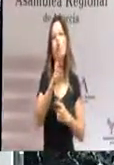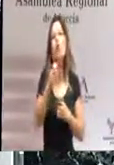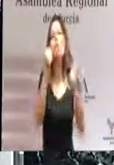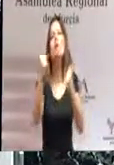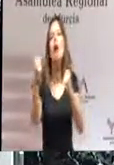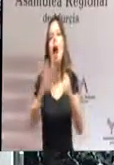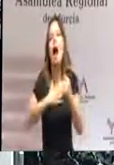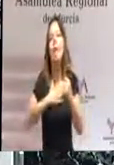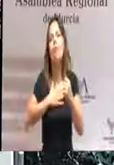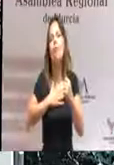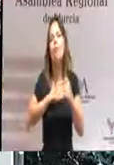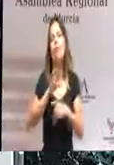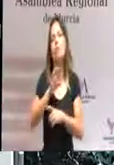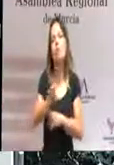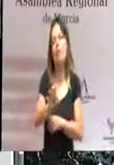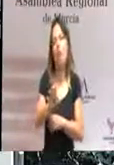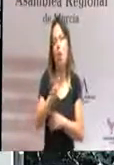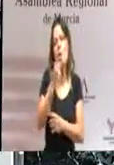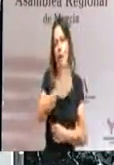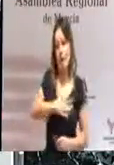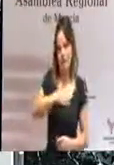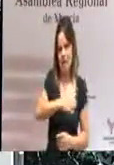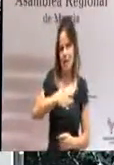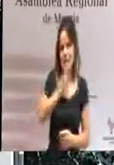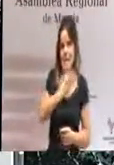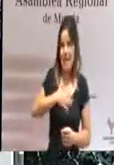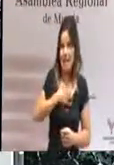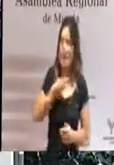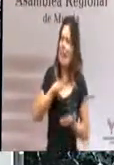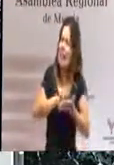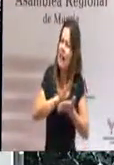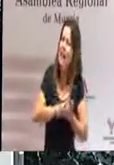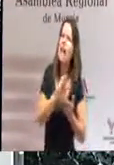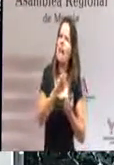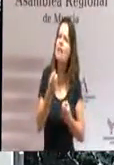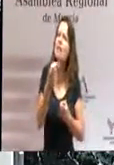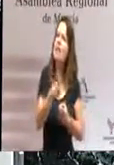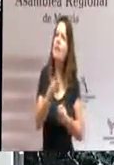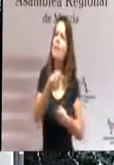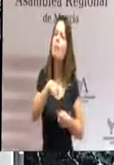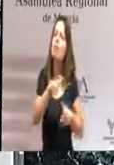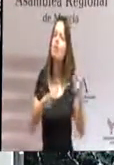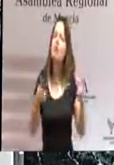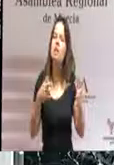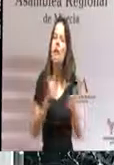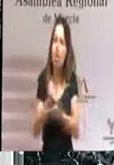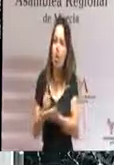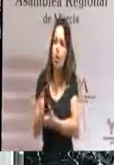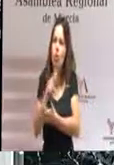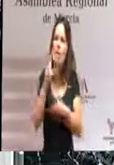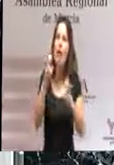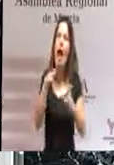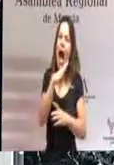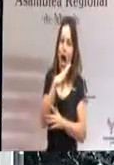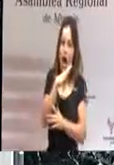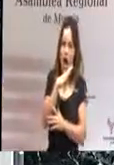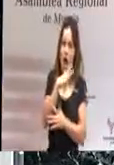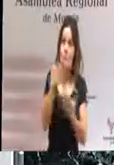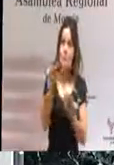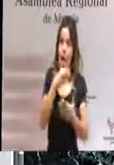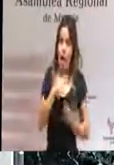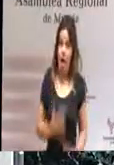del estado del bienestar. Un bienestar y una tranquilidad que también necesitan nuestros agricultores en materia de agua.